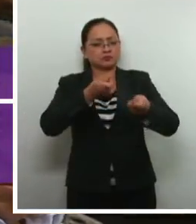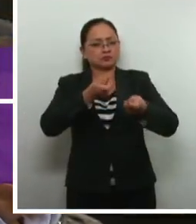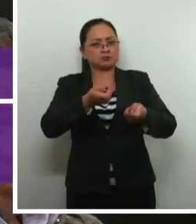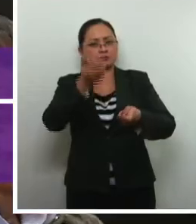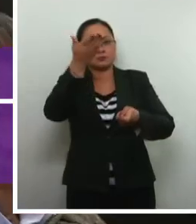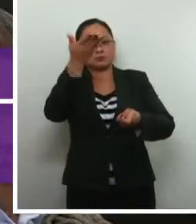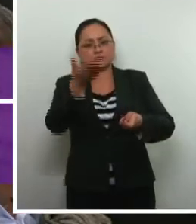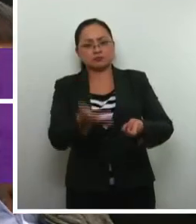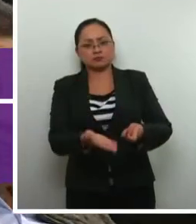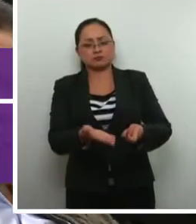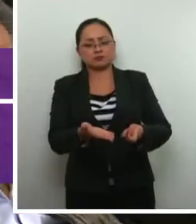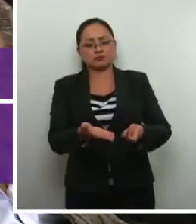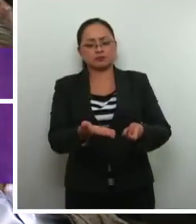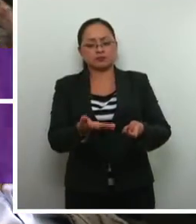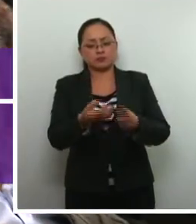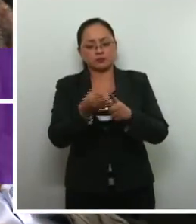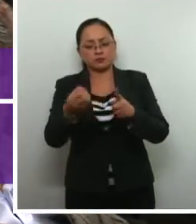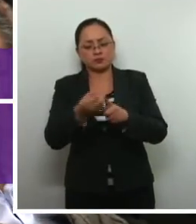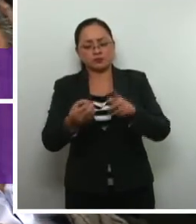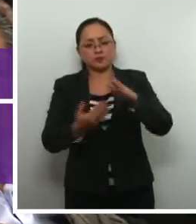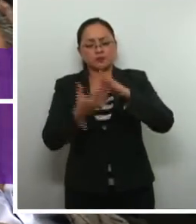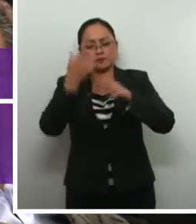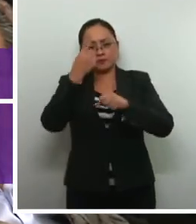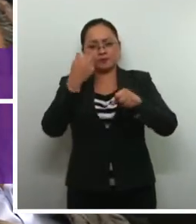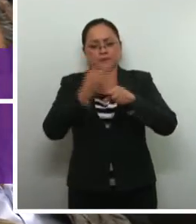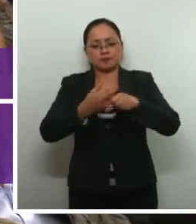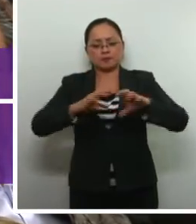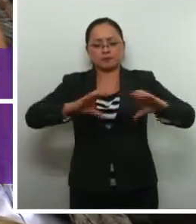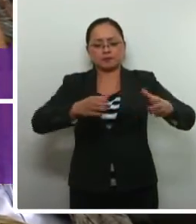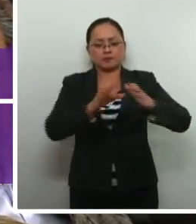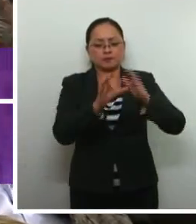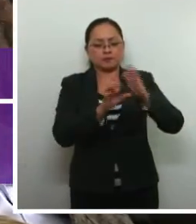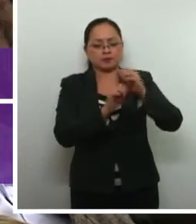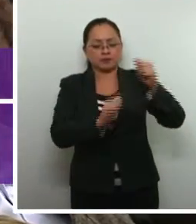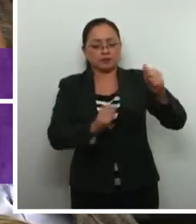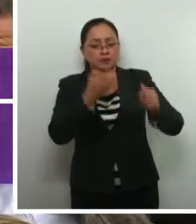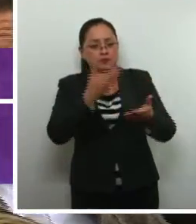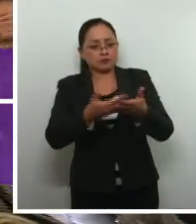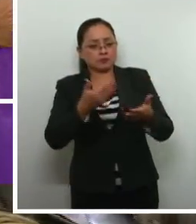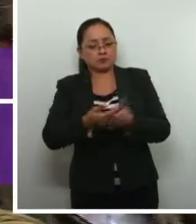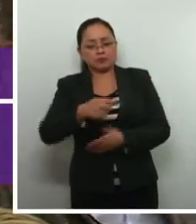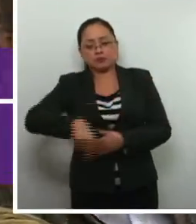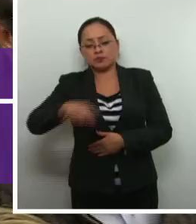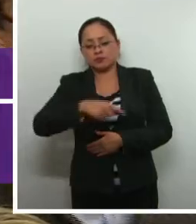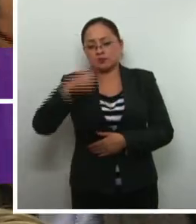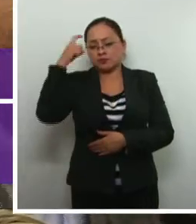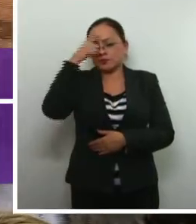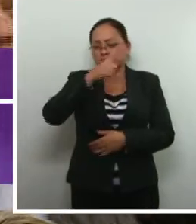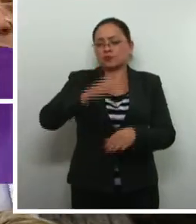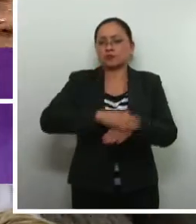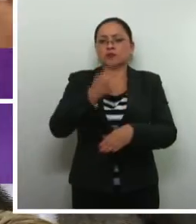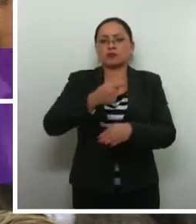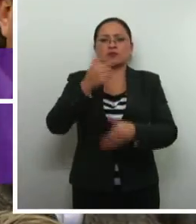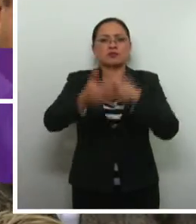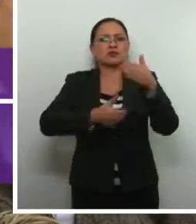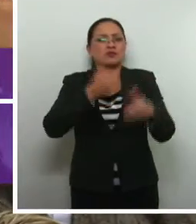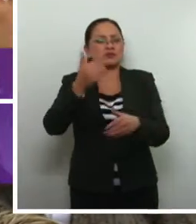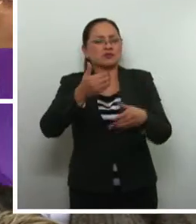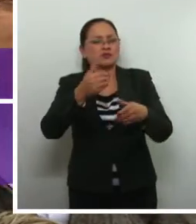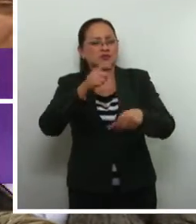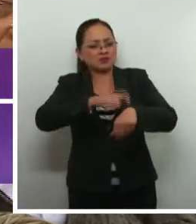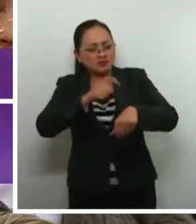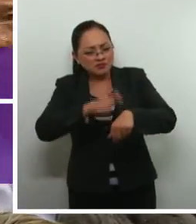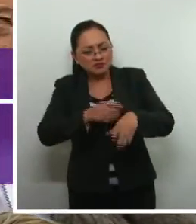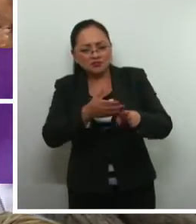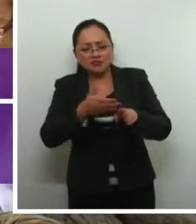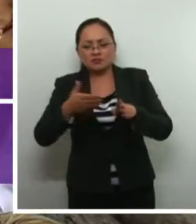usted en la mesa directiva en una asamblea complicada en términos de los procedimientos, de los tiempos. Ha tenido